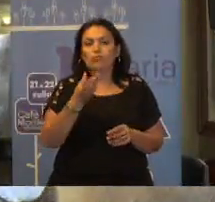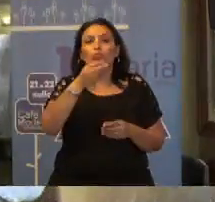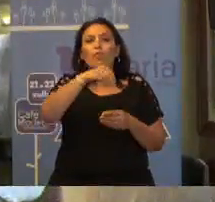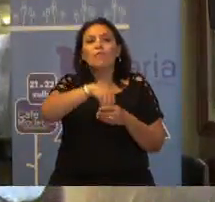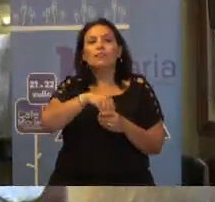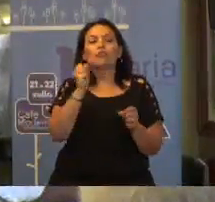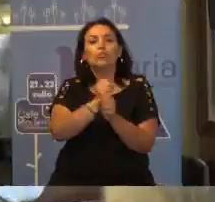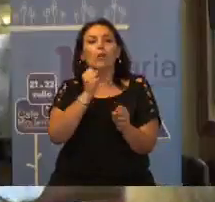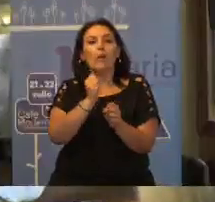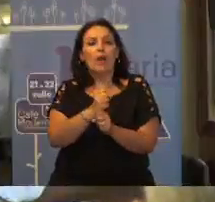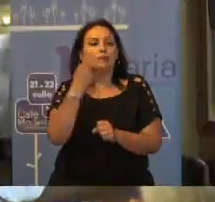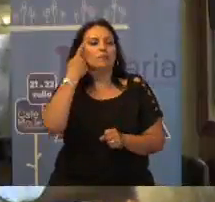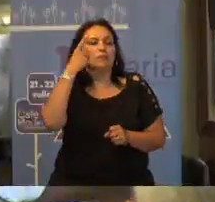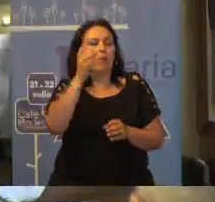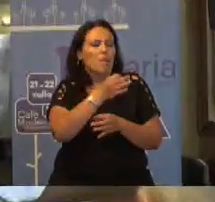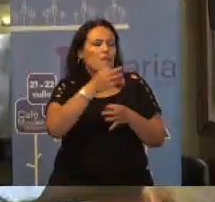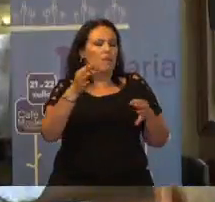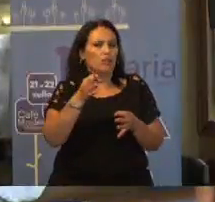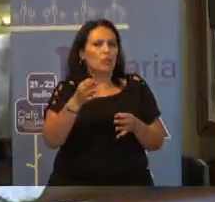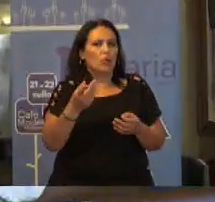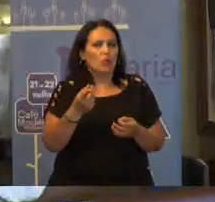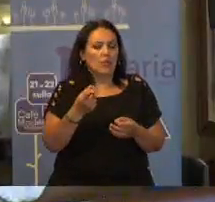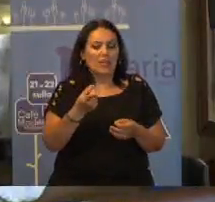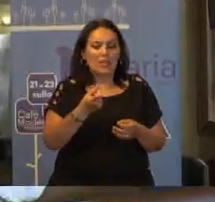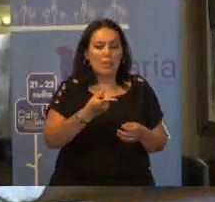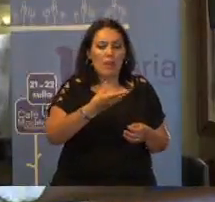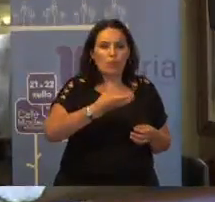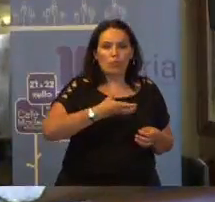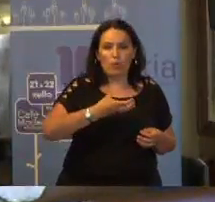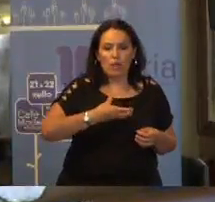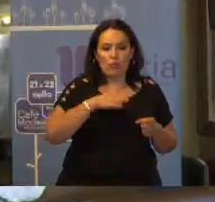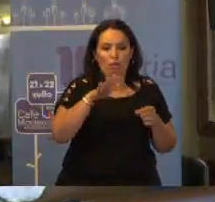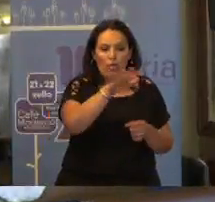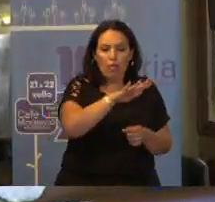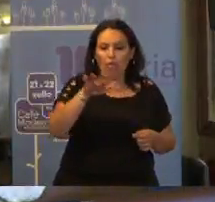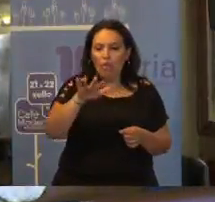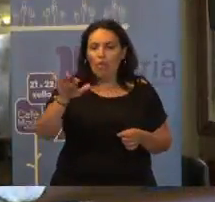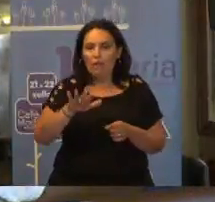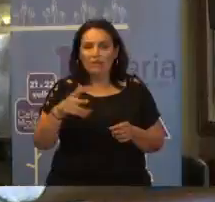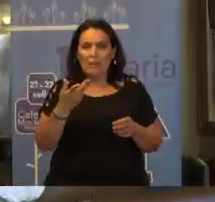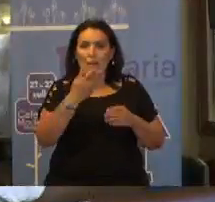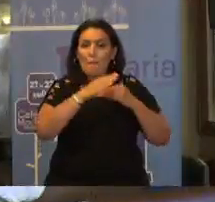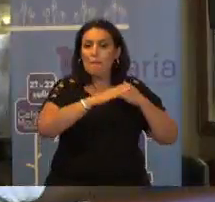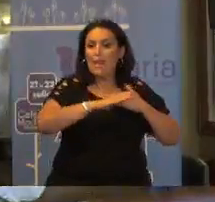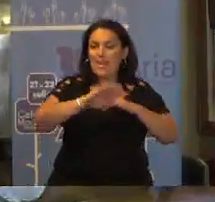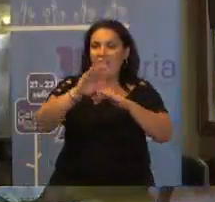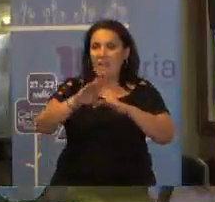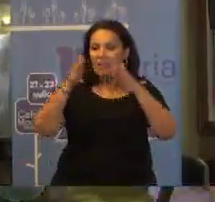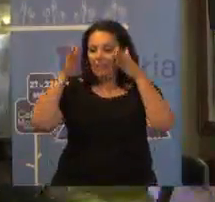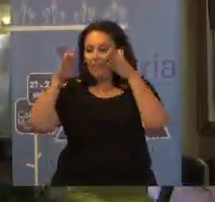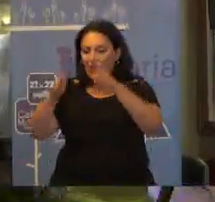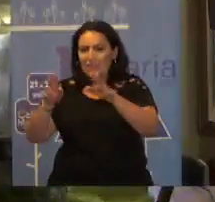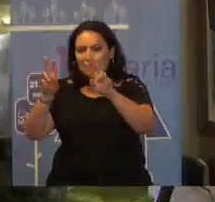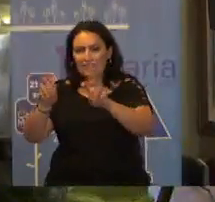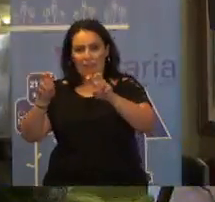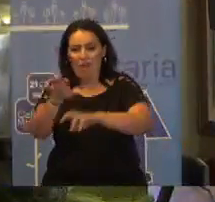saben perfectamente, todas as mareas locais do país saben perfectamente que en Marea non se inmiscuyen nas cuestións locais, porque eles son quenes son os